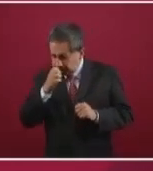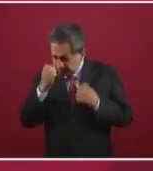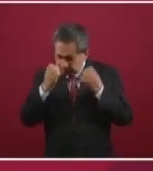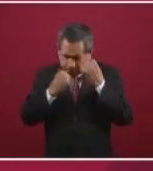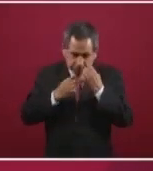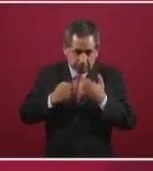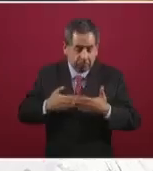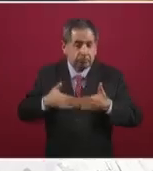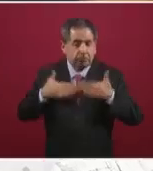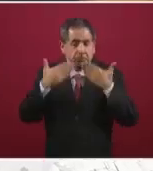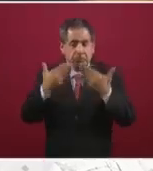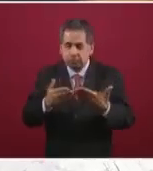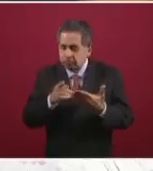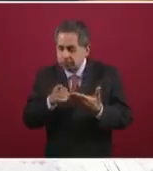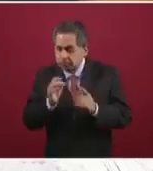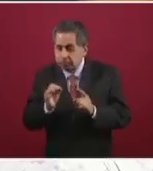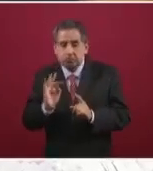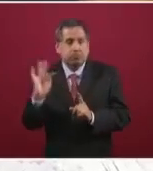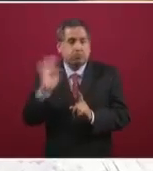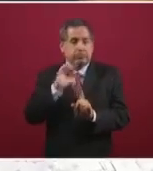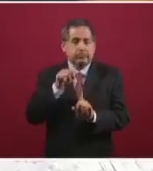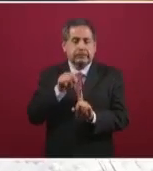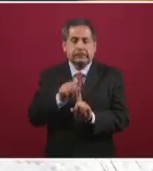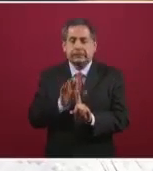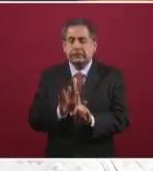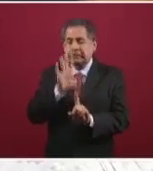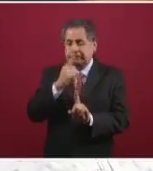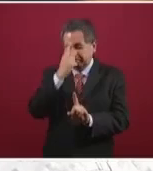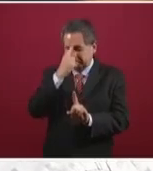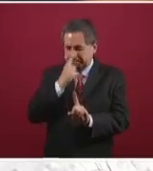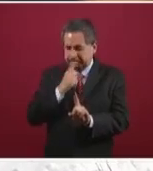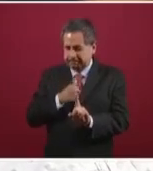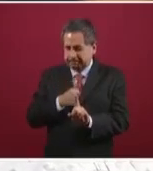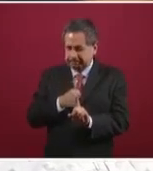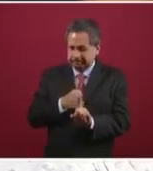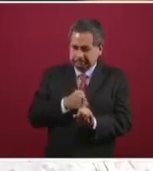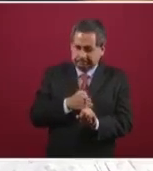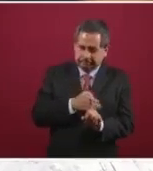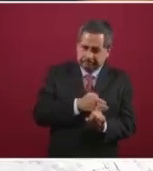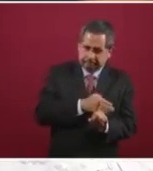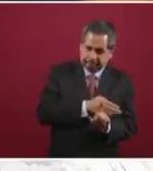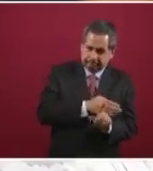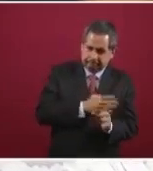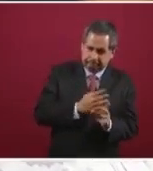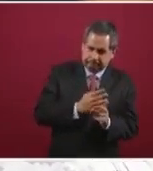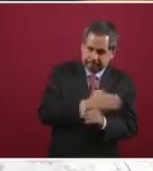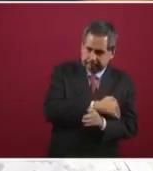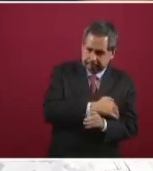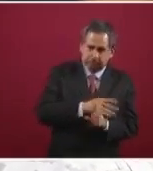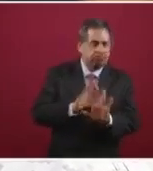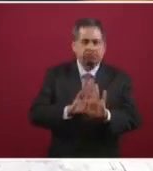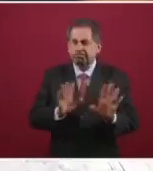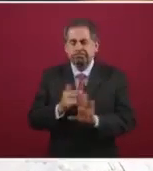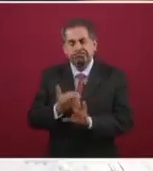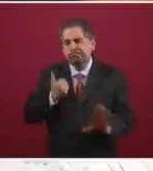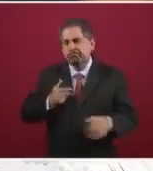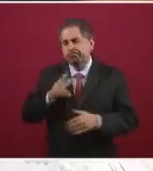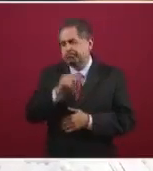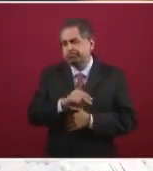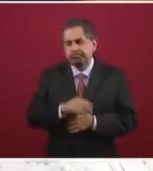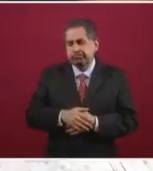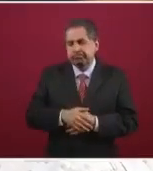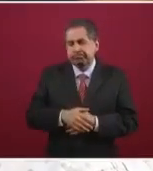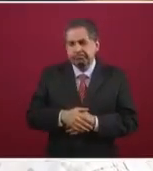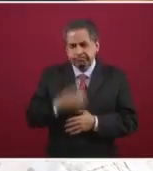los que tengan una tendencia, o que su perfil psicológico nos diga que es una persona que no va